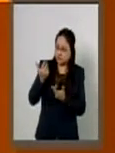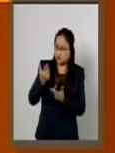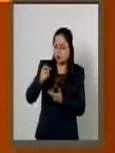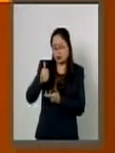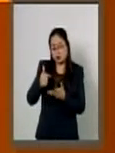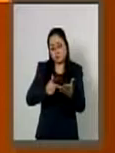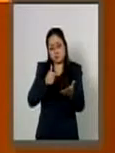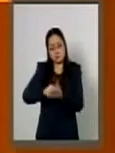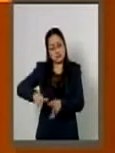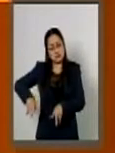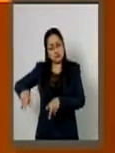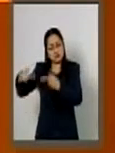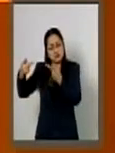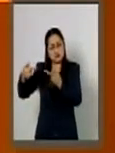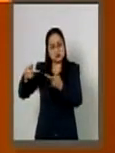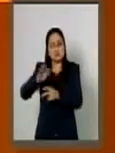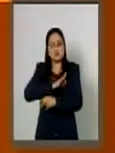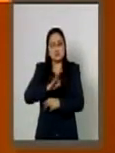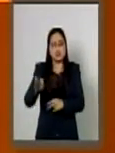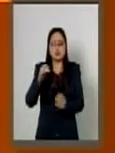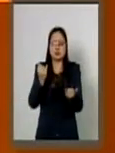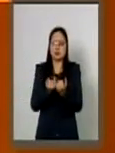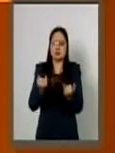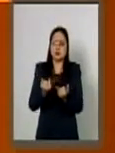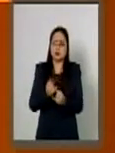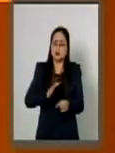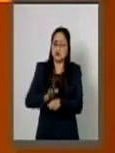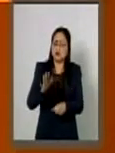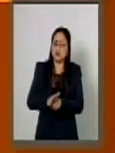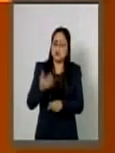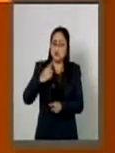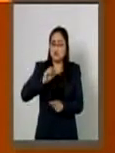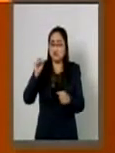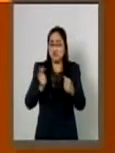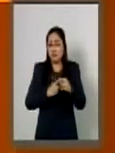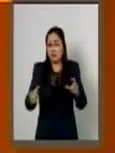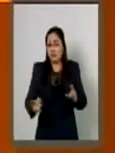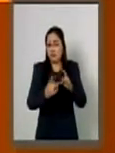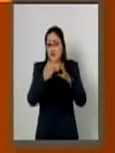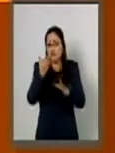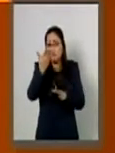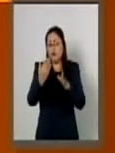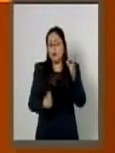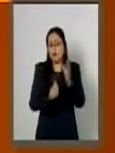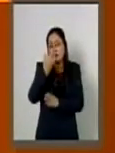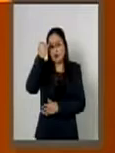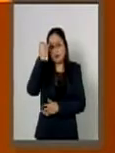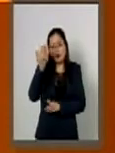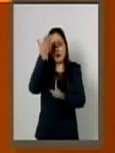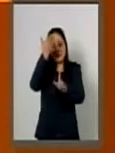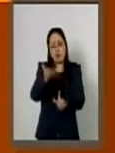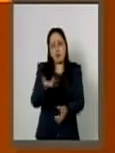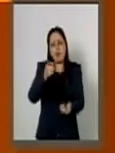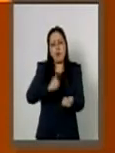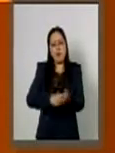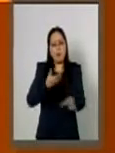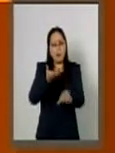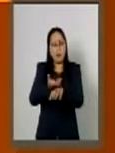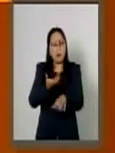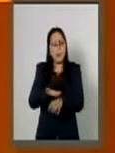regiones del mundo y una póliza de seguro ante las ocurrencias y estados de ánimo